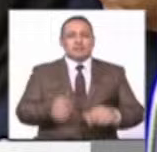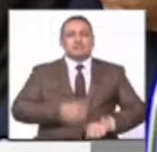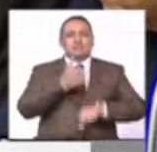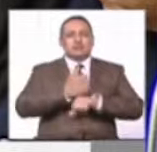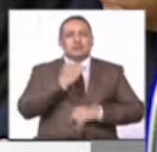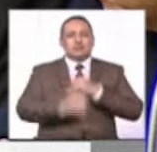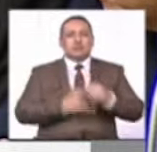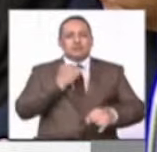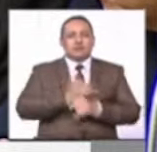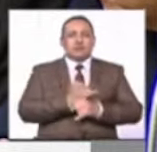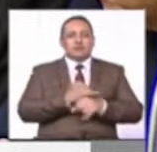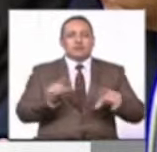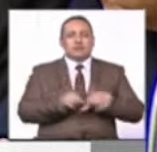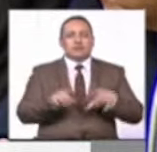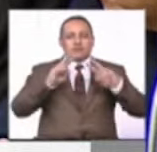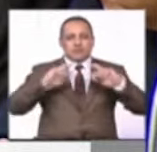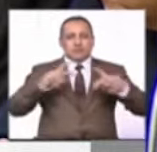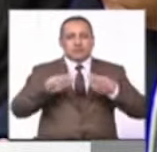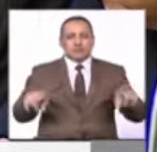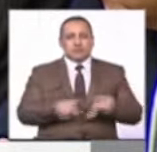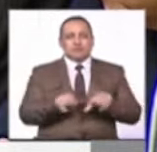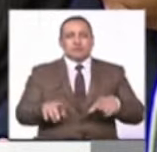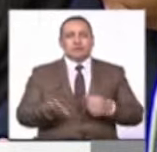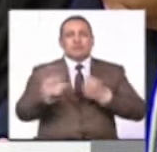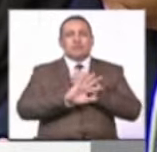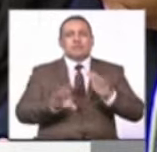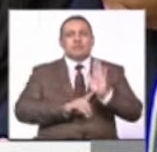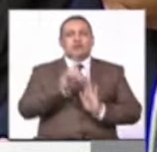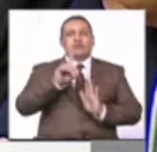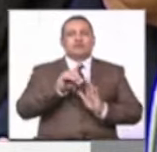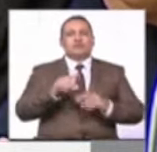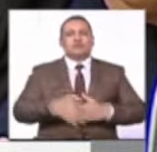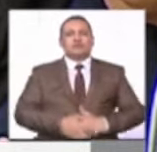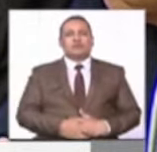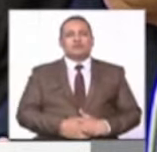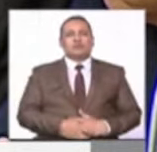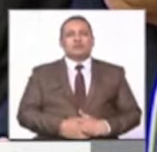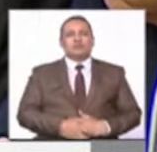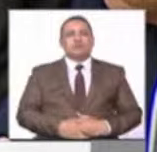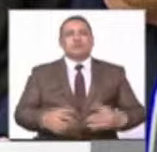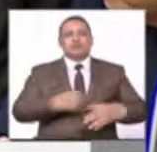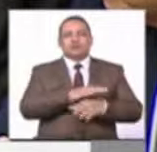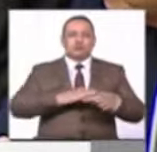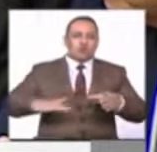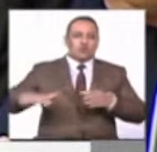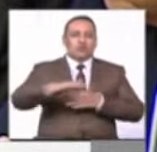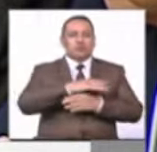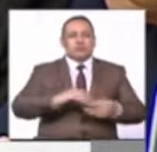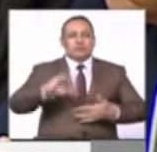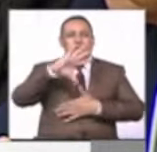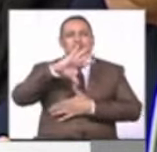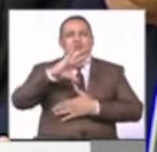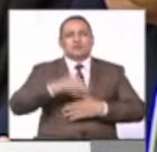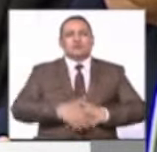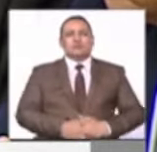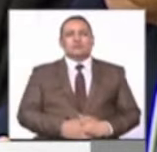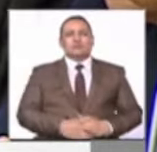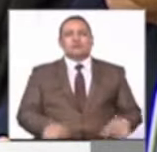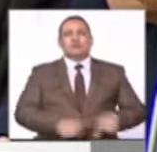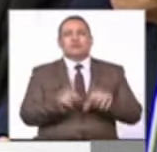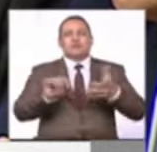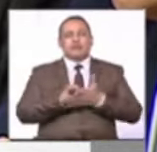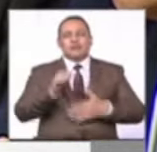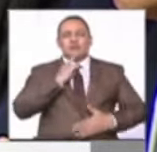internacional de investigaciones para el desarrollo cubriendo toda América Latina y el Caribe o cuando